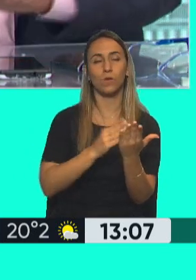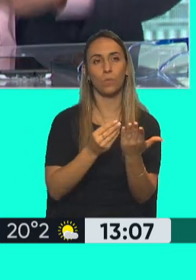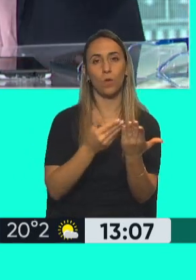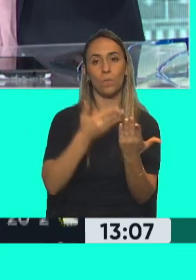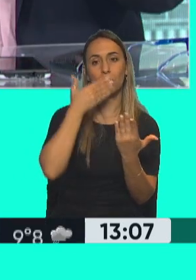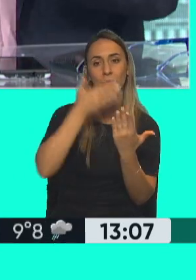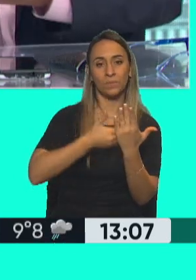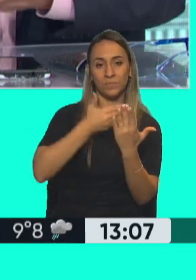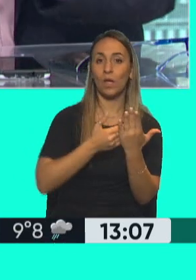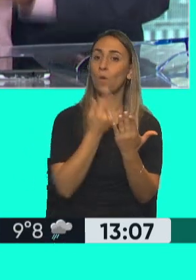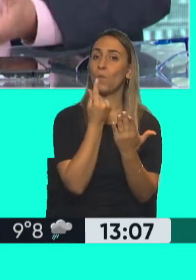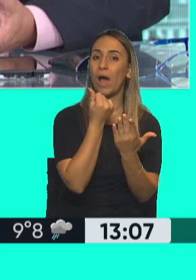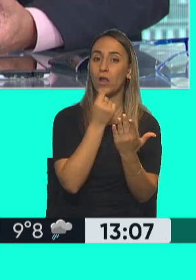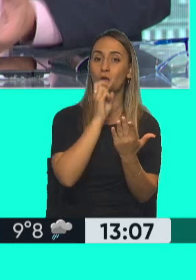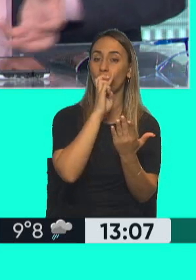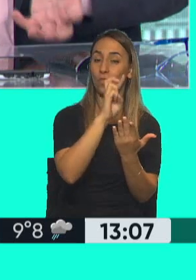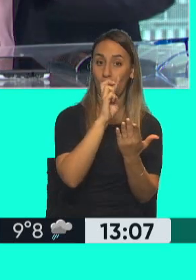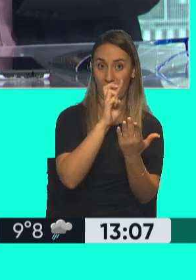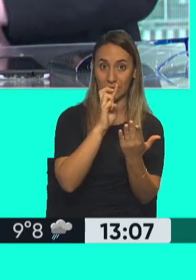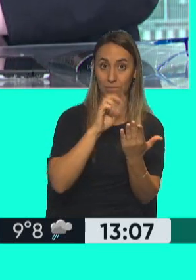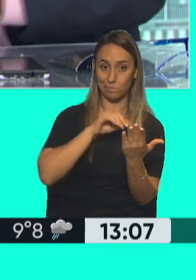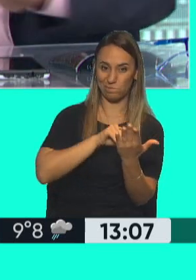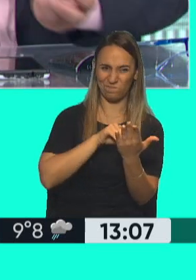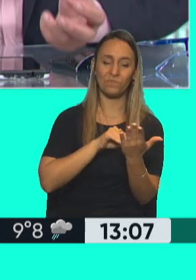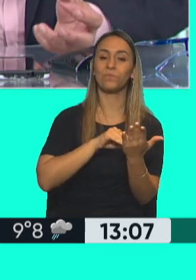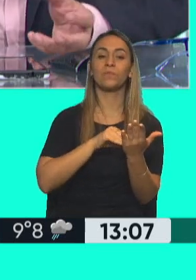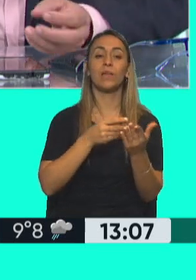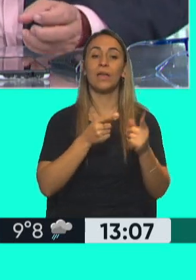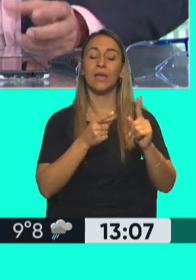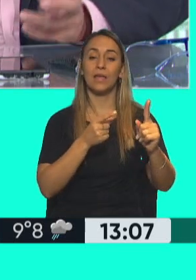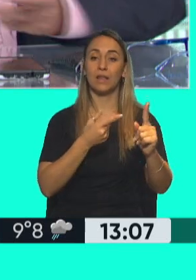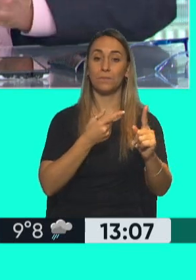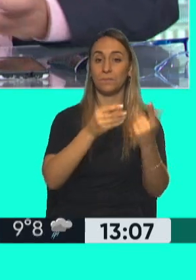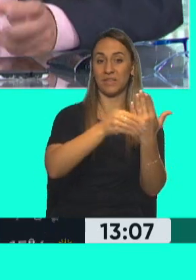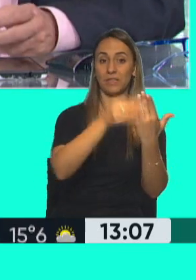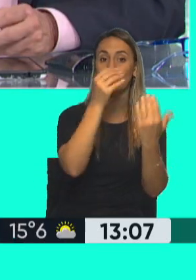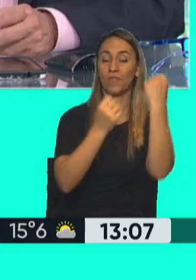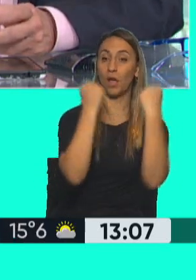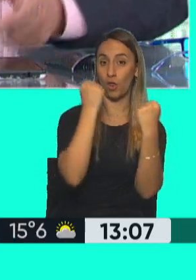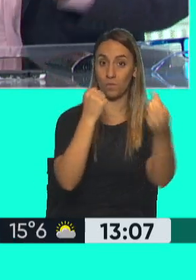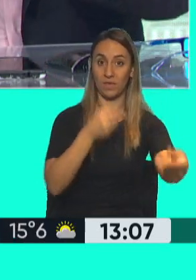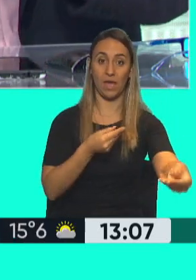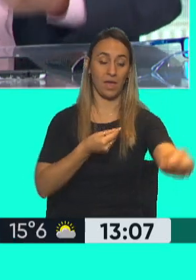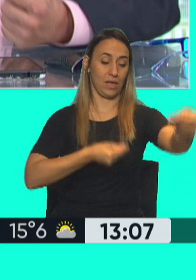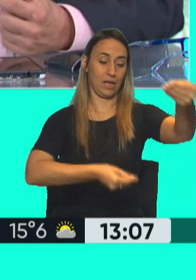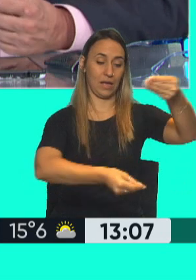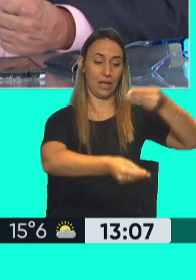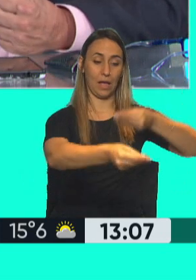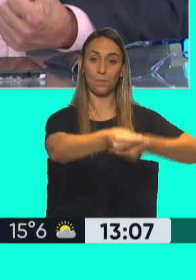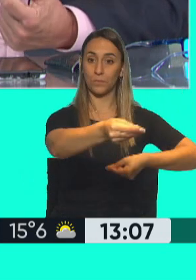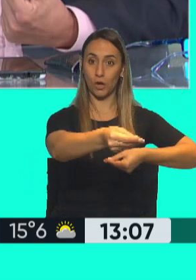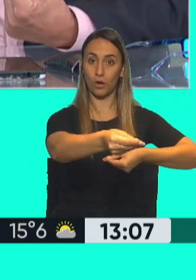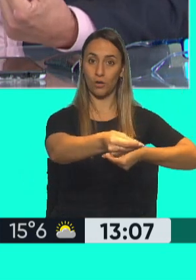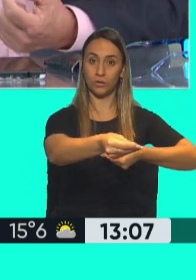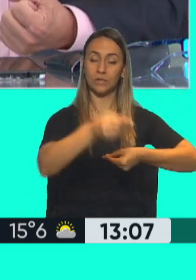que cotizan y se pagan en dólares, por otros bonos que le va a entregar el Ministerio de Economía, que también